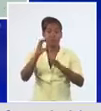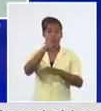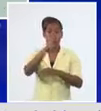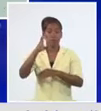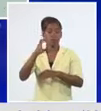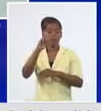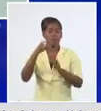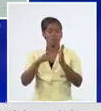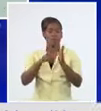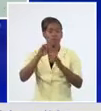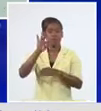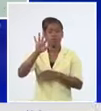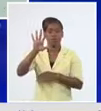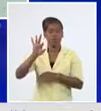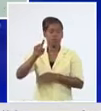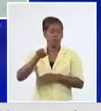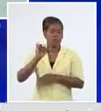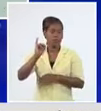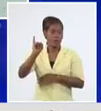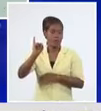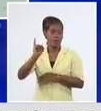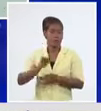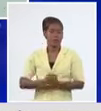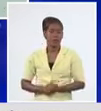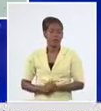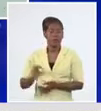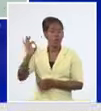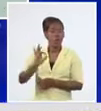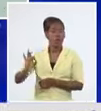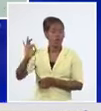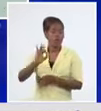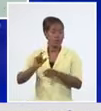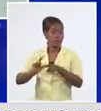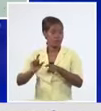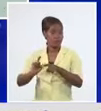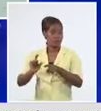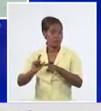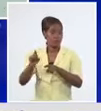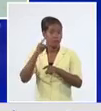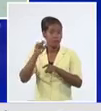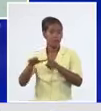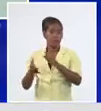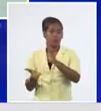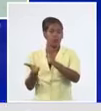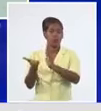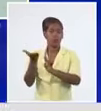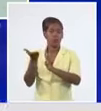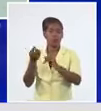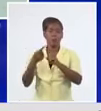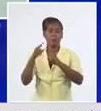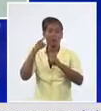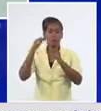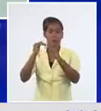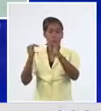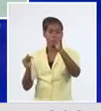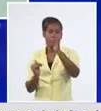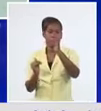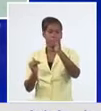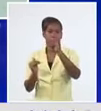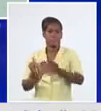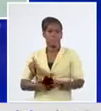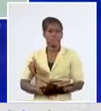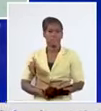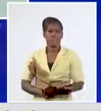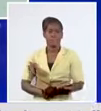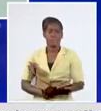1.850,6. La región oriental, aunque ha sido elevada, pero se mantiene por debajo de estos dos territorios. El